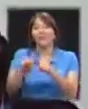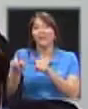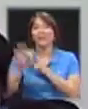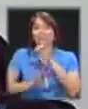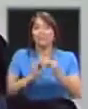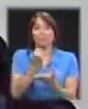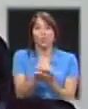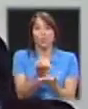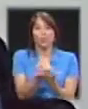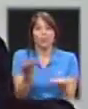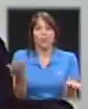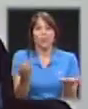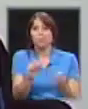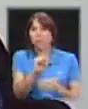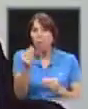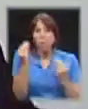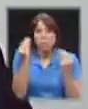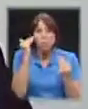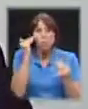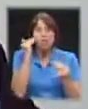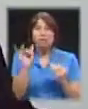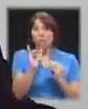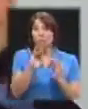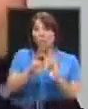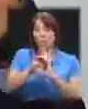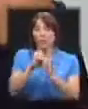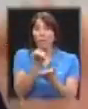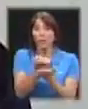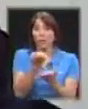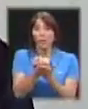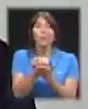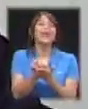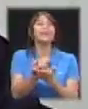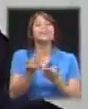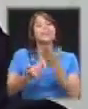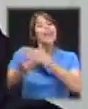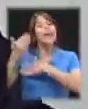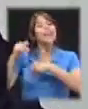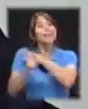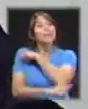eran las economías de la ex Unión Soviética, y los aspectos